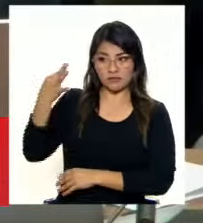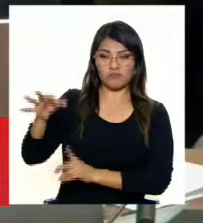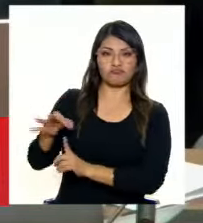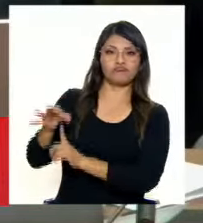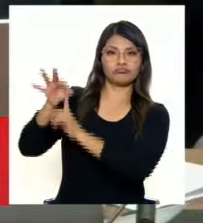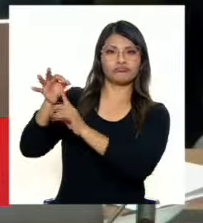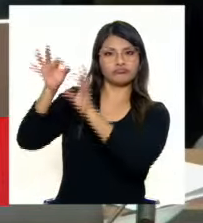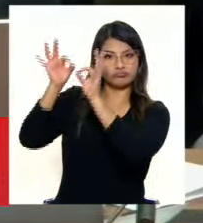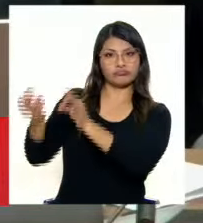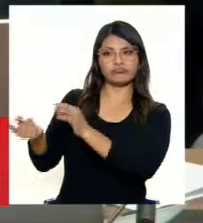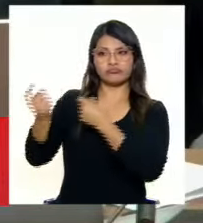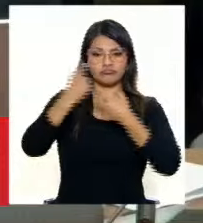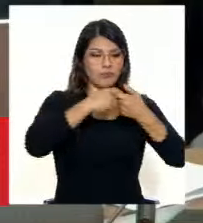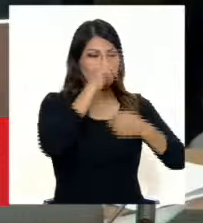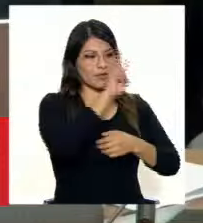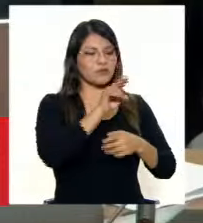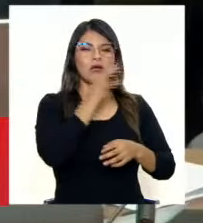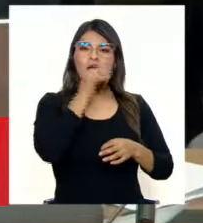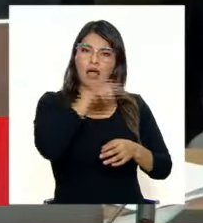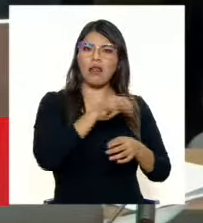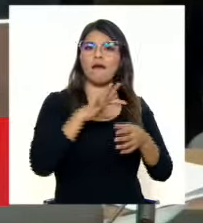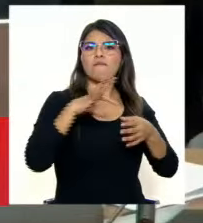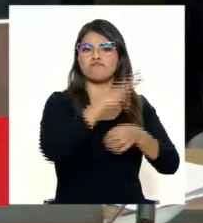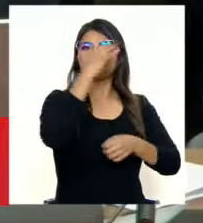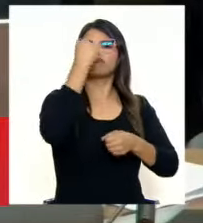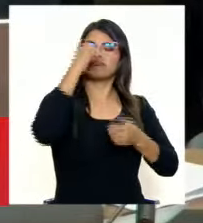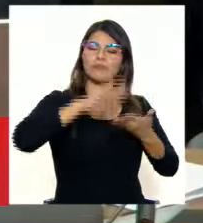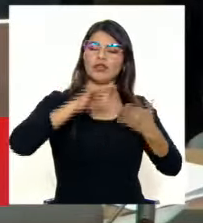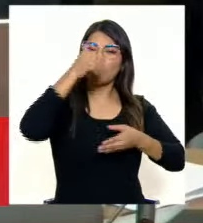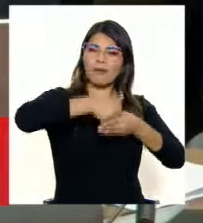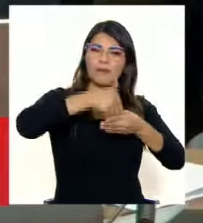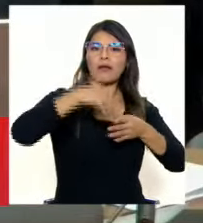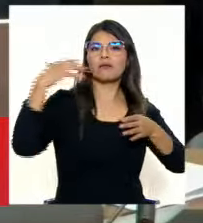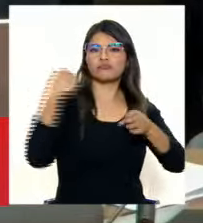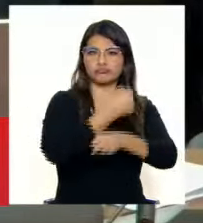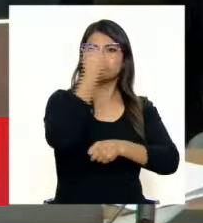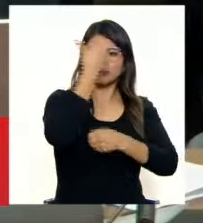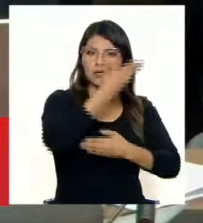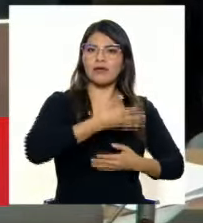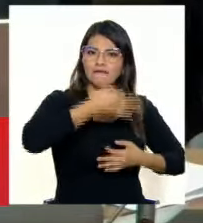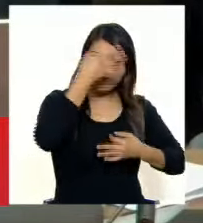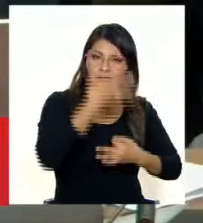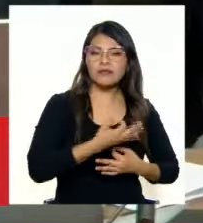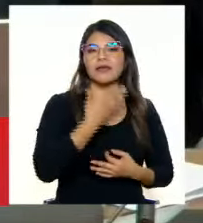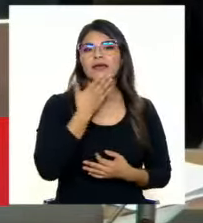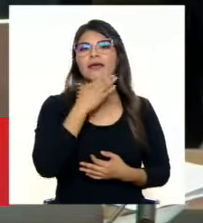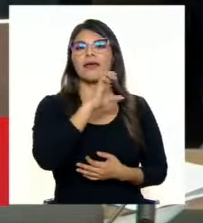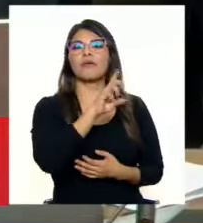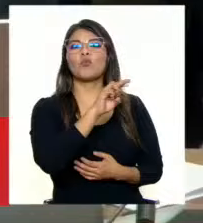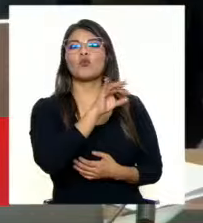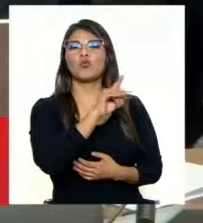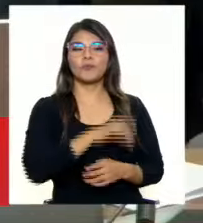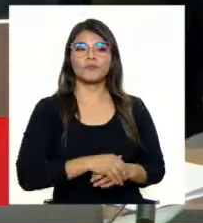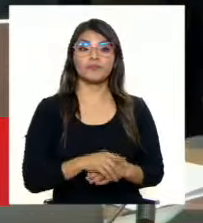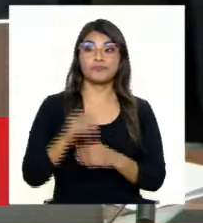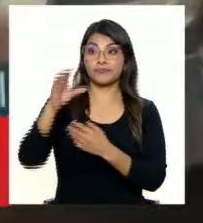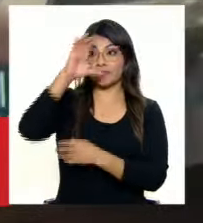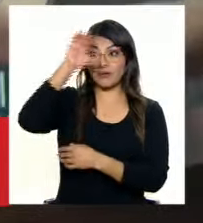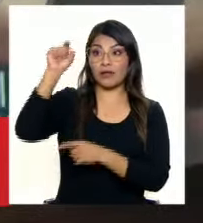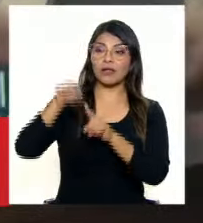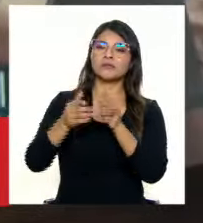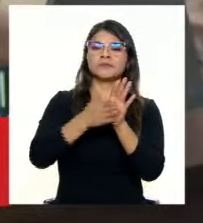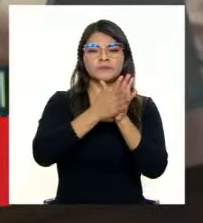electo de Venezuela no han sido encausados el canciller peruano pidi sin